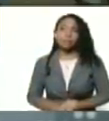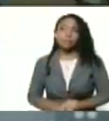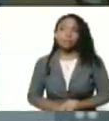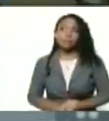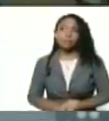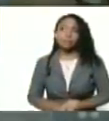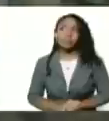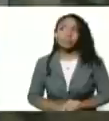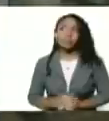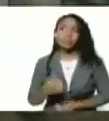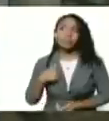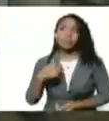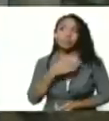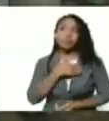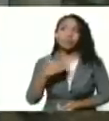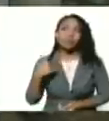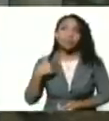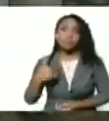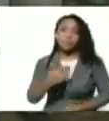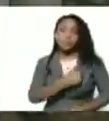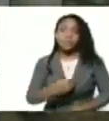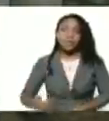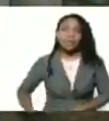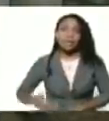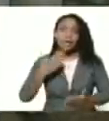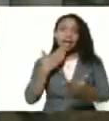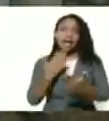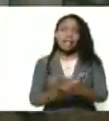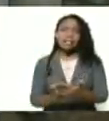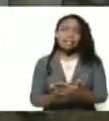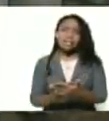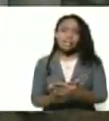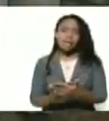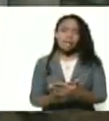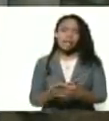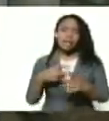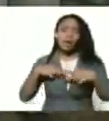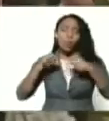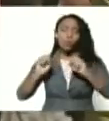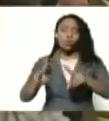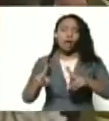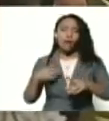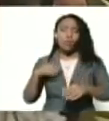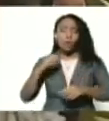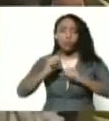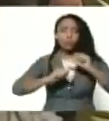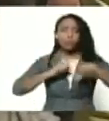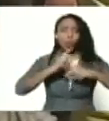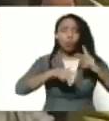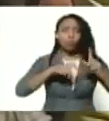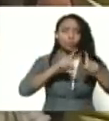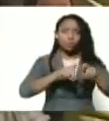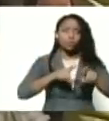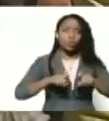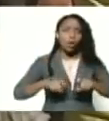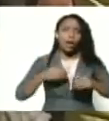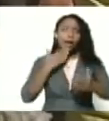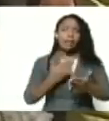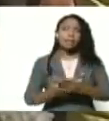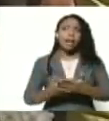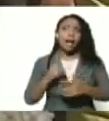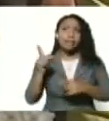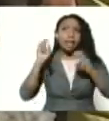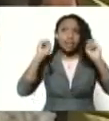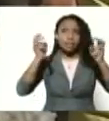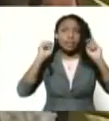Mi querido presidente, agradecerle de verdad por esta gran oportunidad para nuestros productores, agradecerle de verdad el hecho de